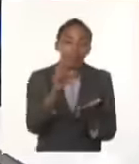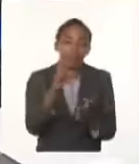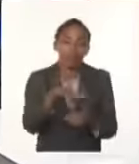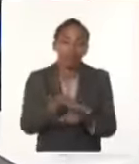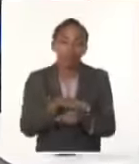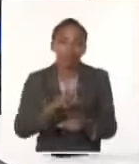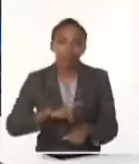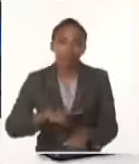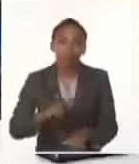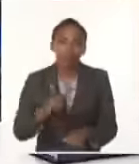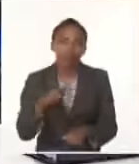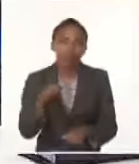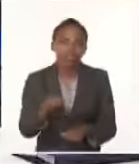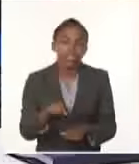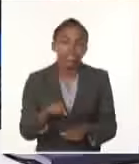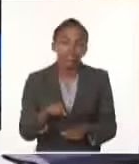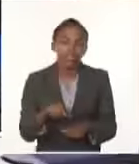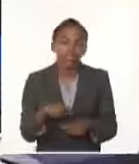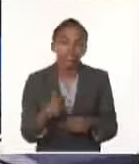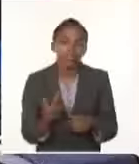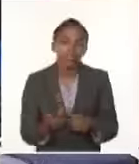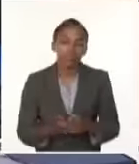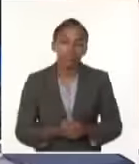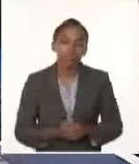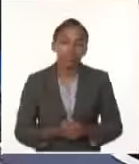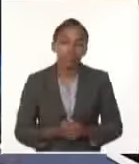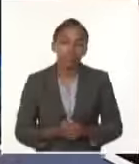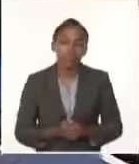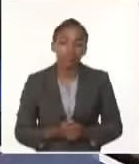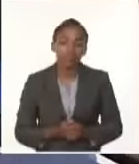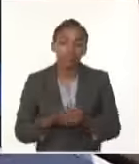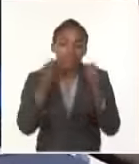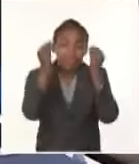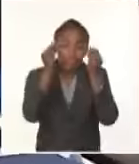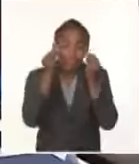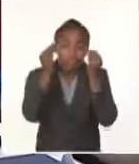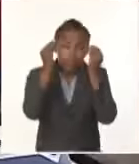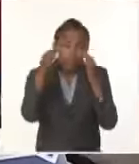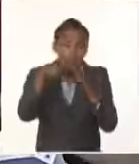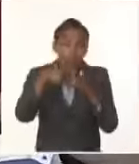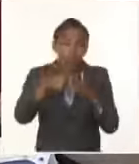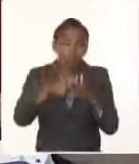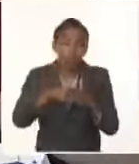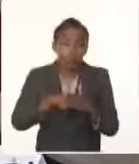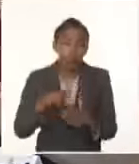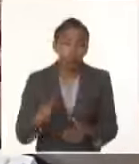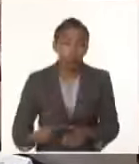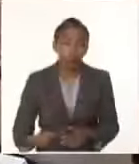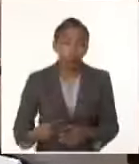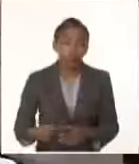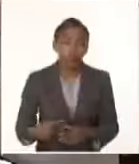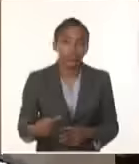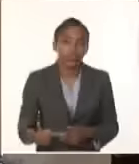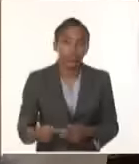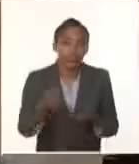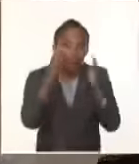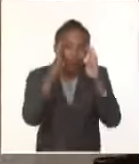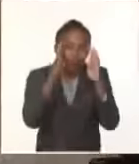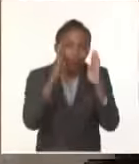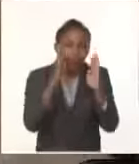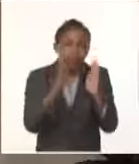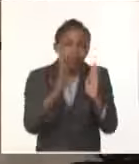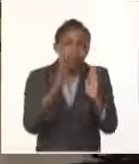es verdaderamente crucial y debe ser analizada con profundidad sistemáticamente, con vistas a generar en